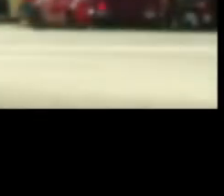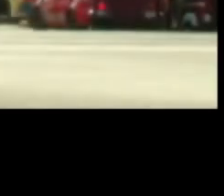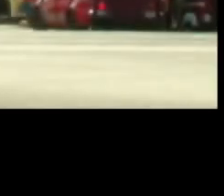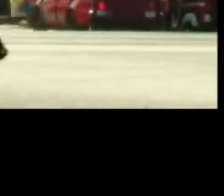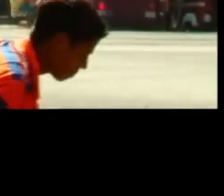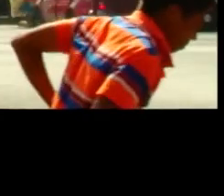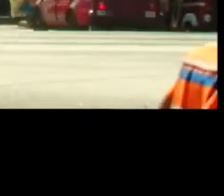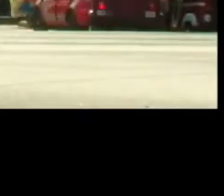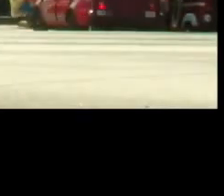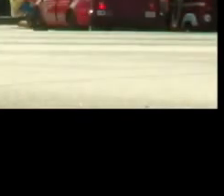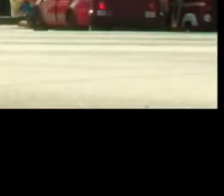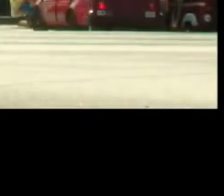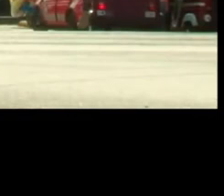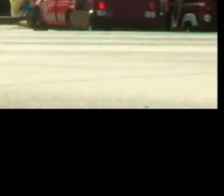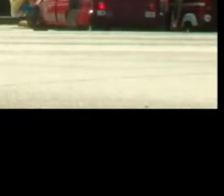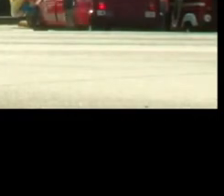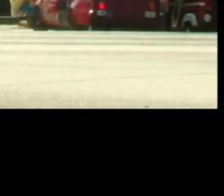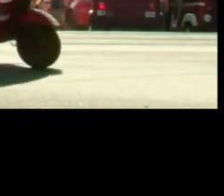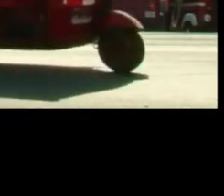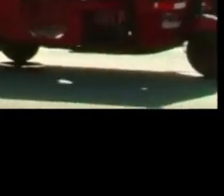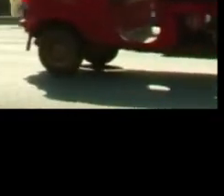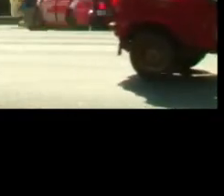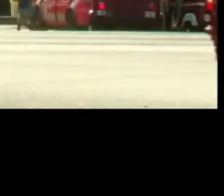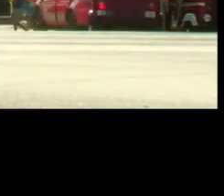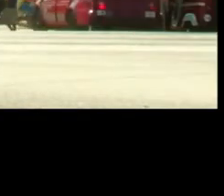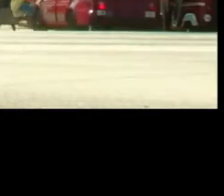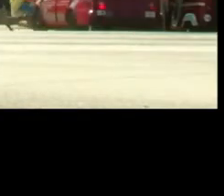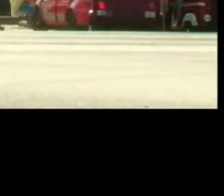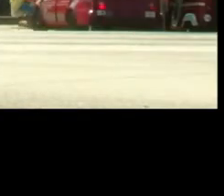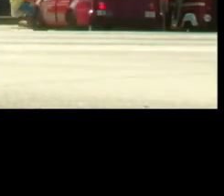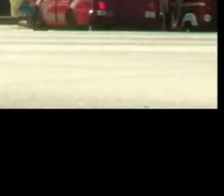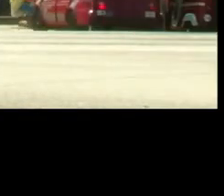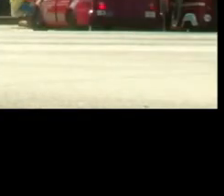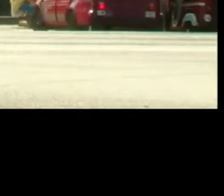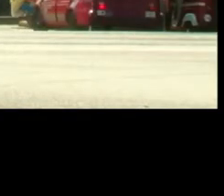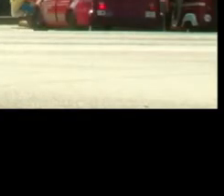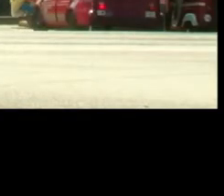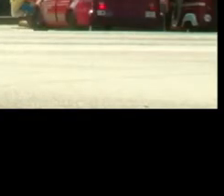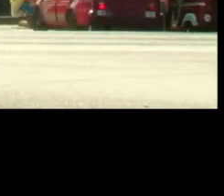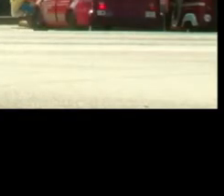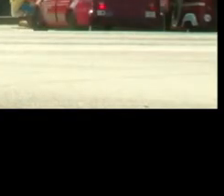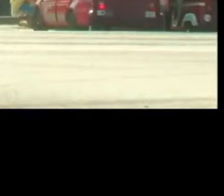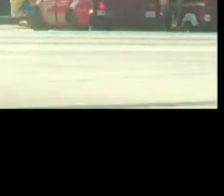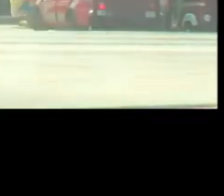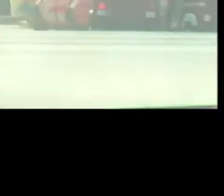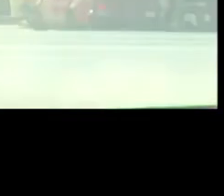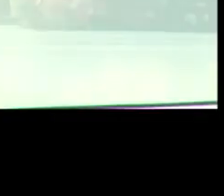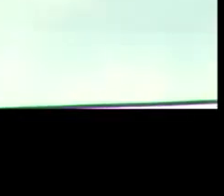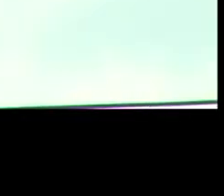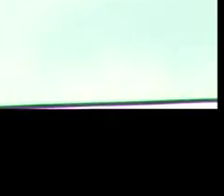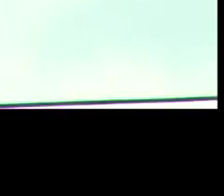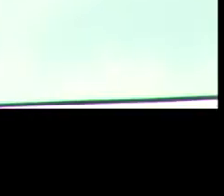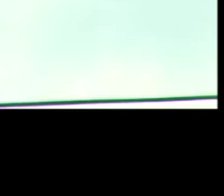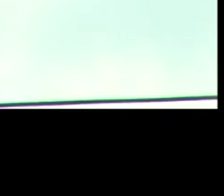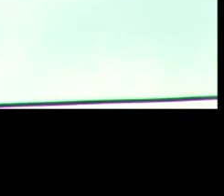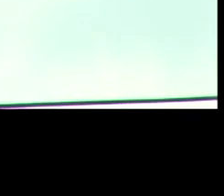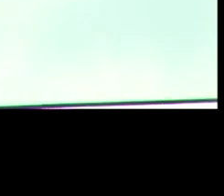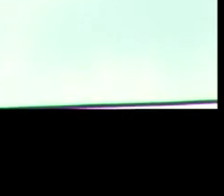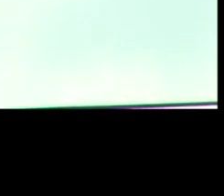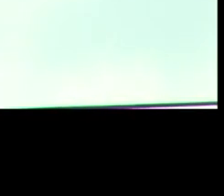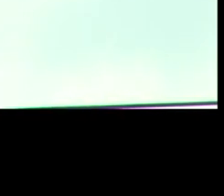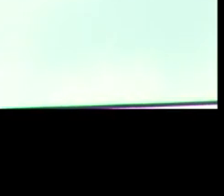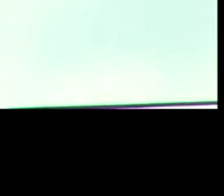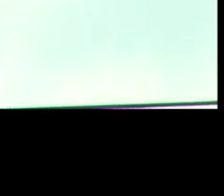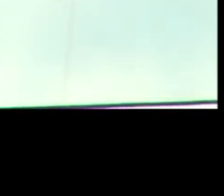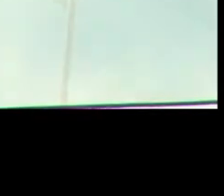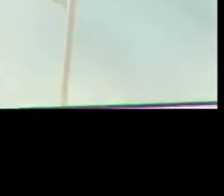Bajo la montaña, aquella mañana, en sombrero alado, vino